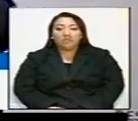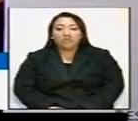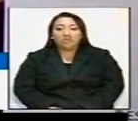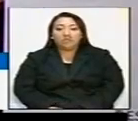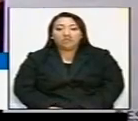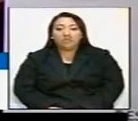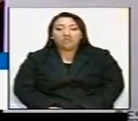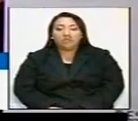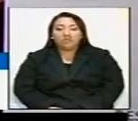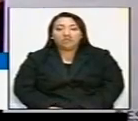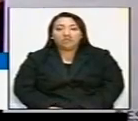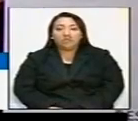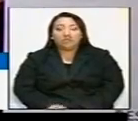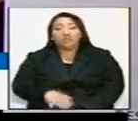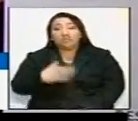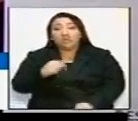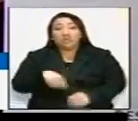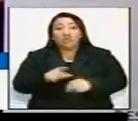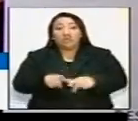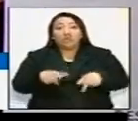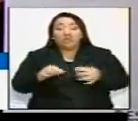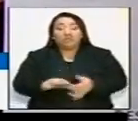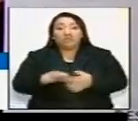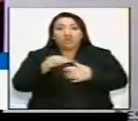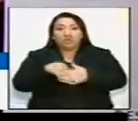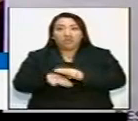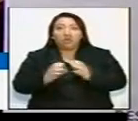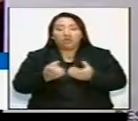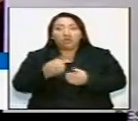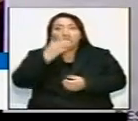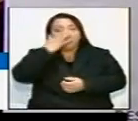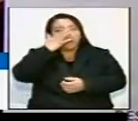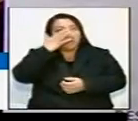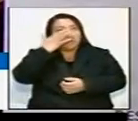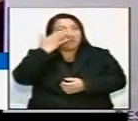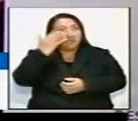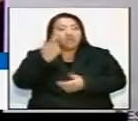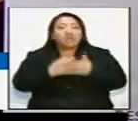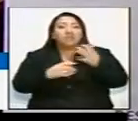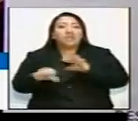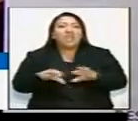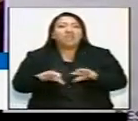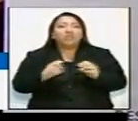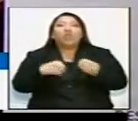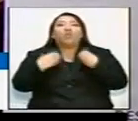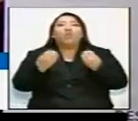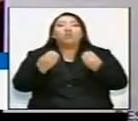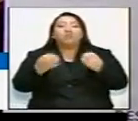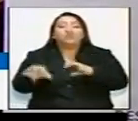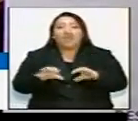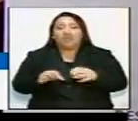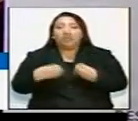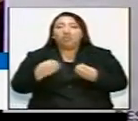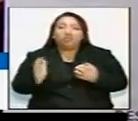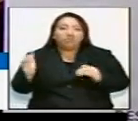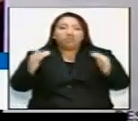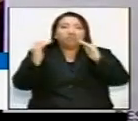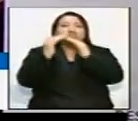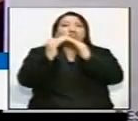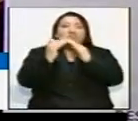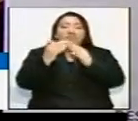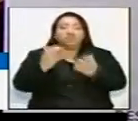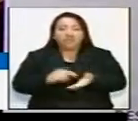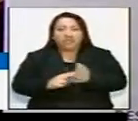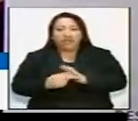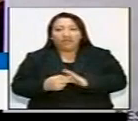quizás en este ambiente especial, en el Congreso, no es tanto qué es lo que se hizo, sino cómo se logró. Hay